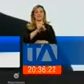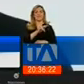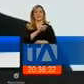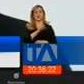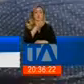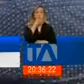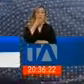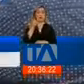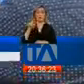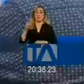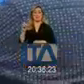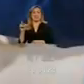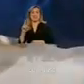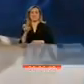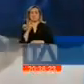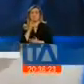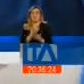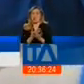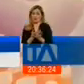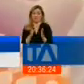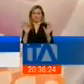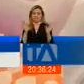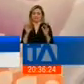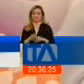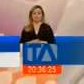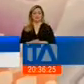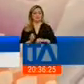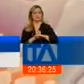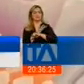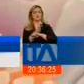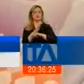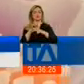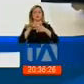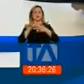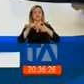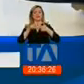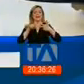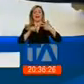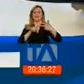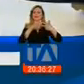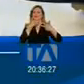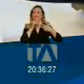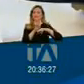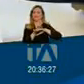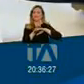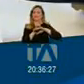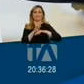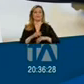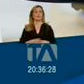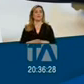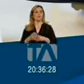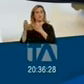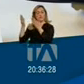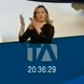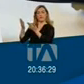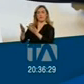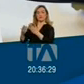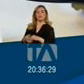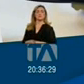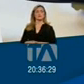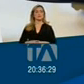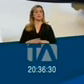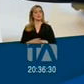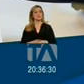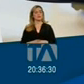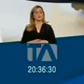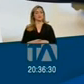las PCR. Es por eso que se recomienda hacer uso de los 3 tipos de test, las moleculares o PCR, las rápidas o de